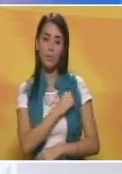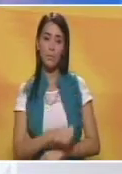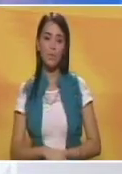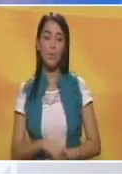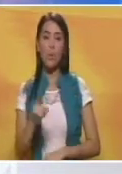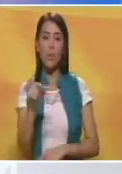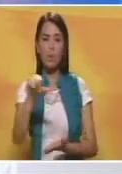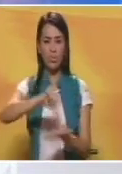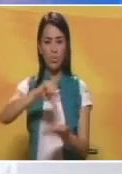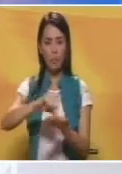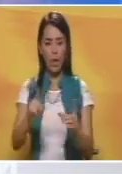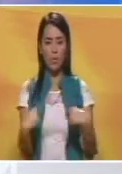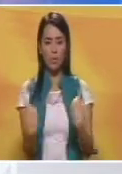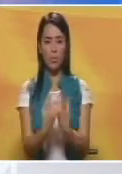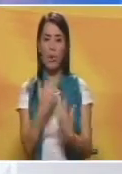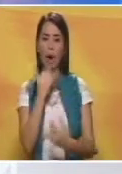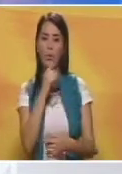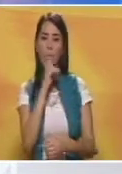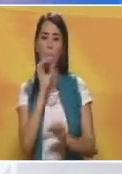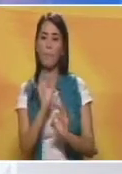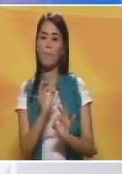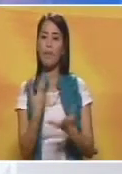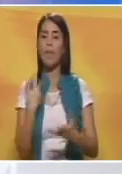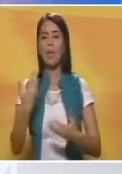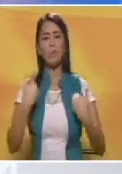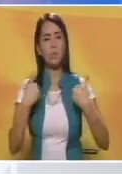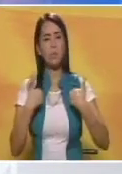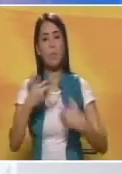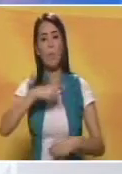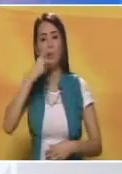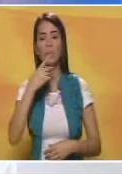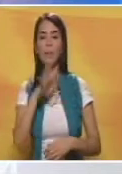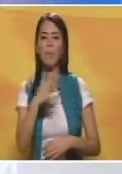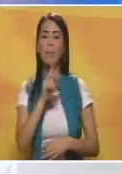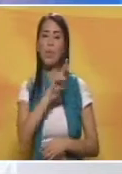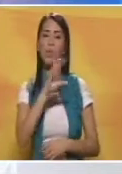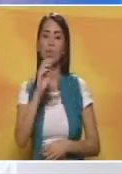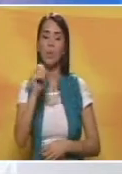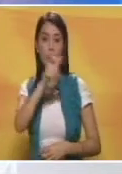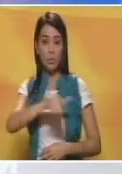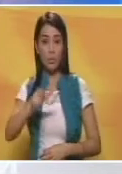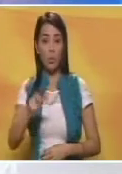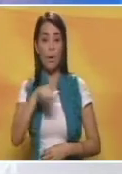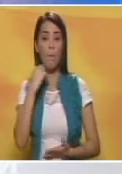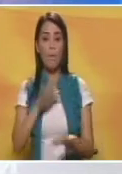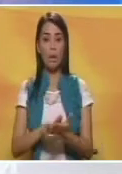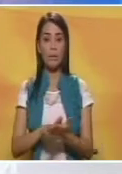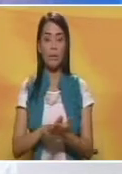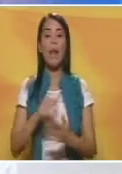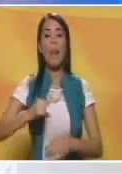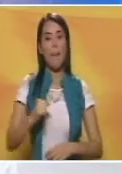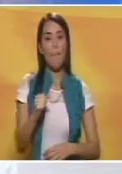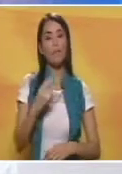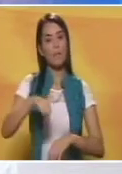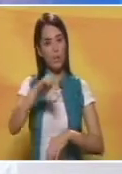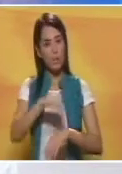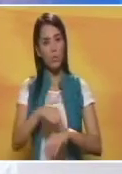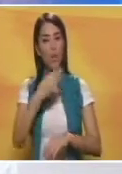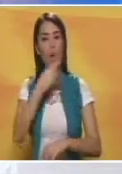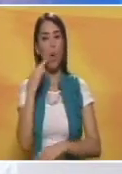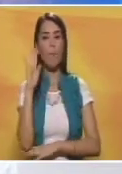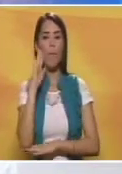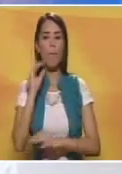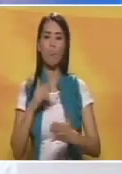una de las ciudades más afectadas por la crisis política que ya ha dejado al menos 200 muertos por lo que la policía nacional se comprometió a detener